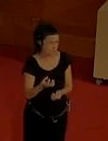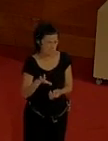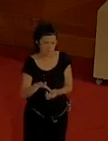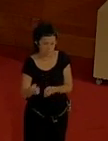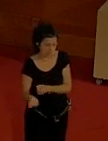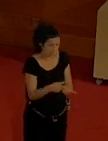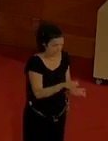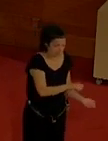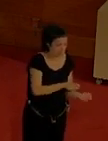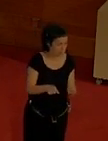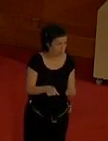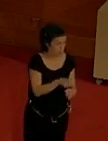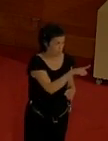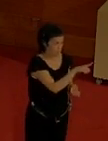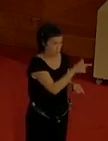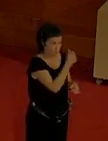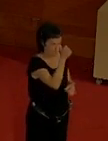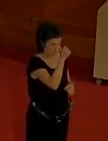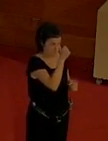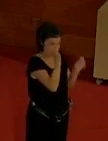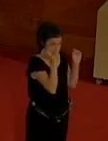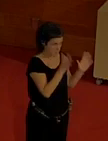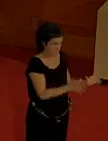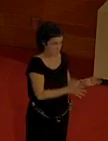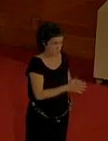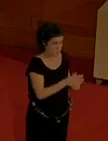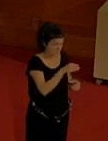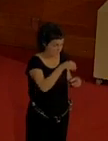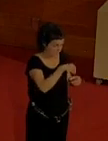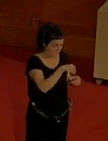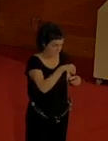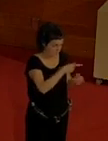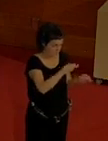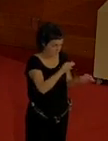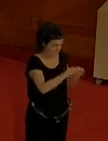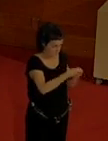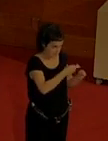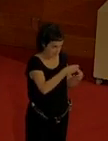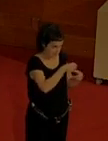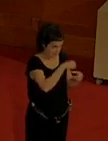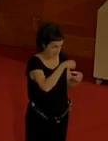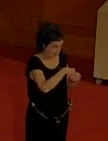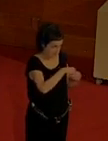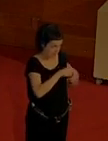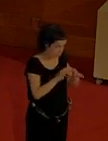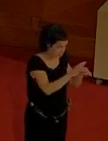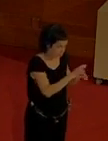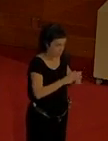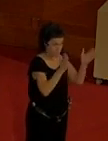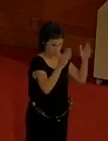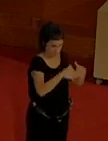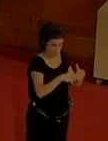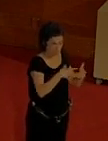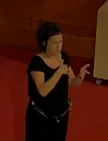Pues lo mismo está ocurriendo todavía en China no tienen en India no tienen todavía un mercado eh plenamente unificado qui decir tiene tantas